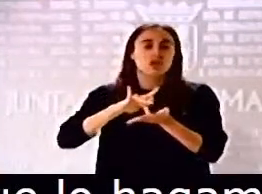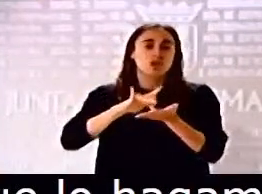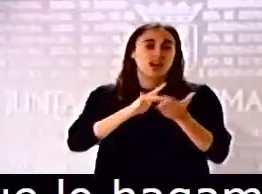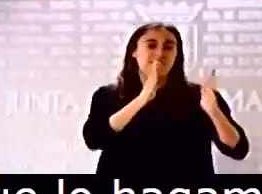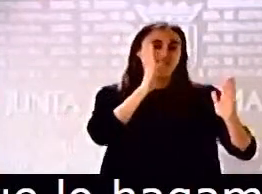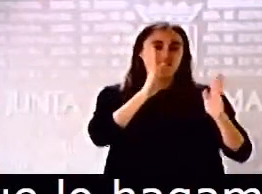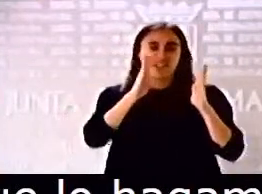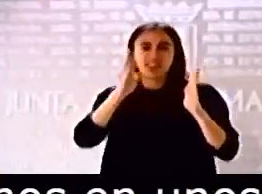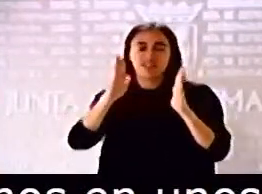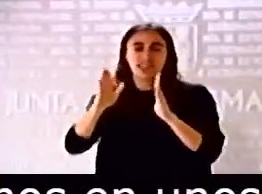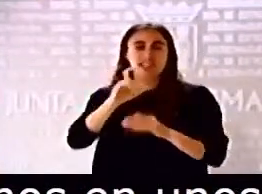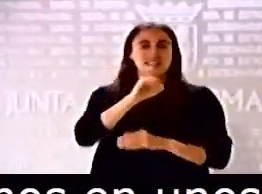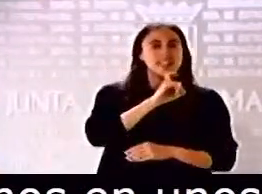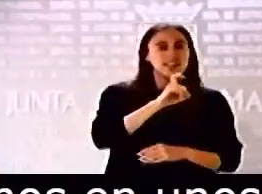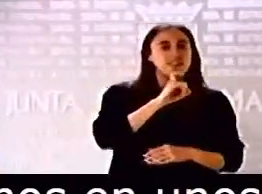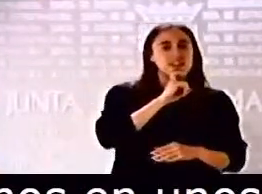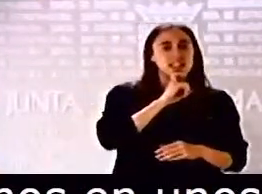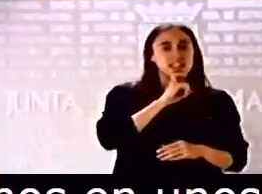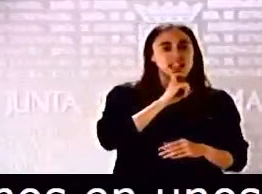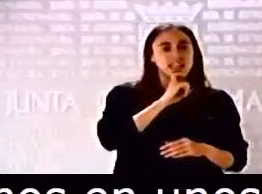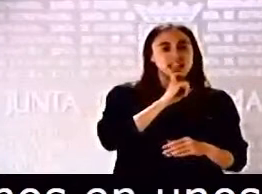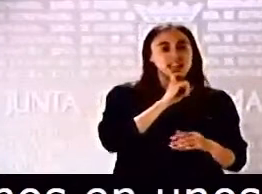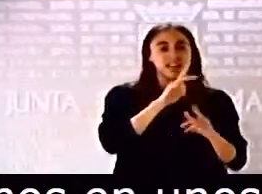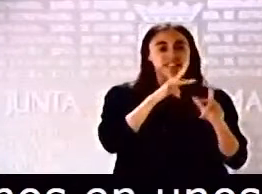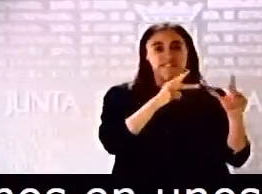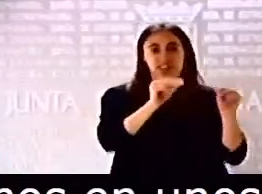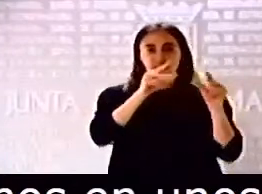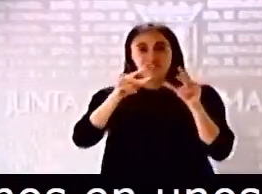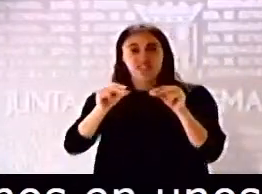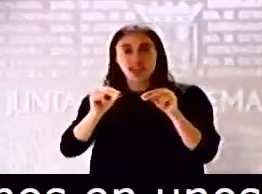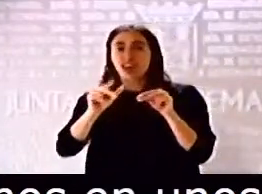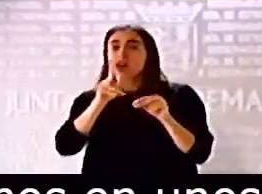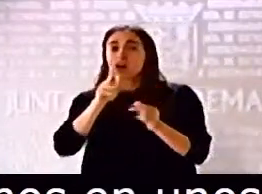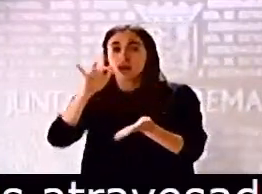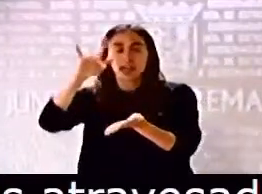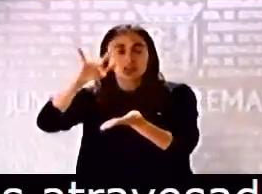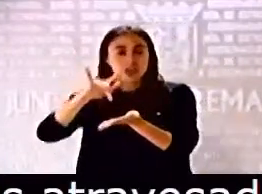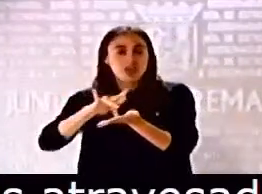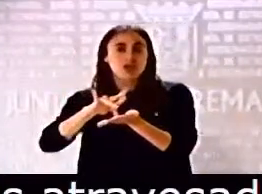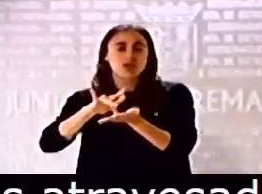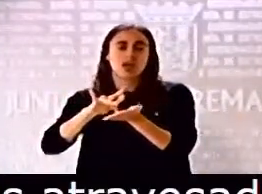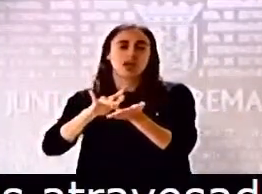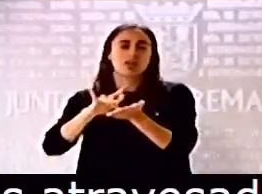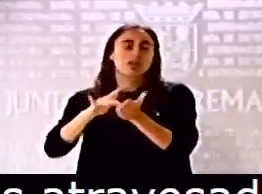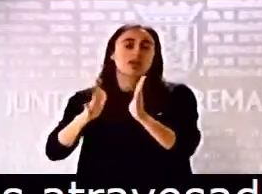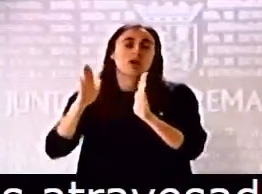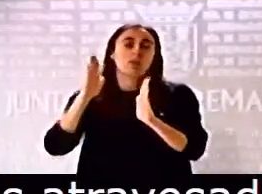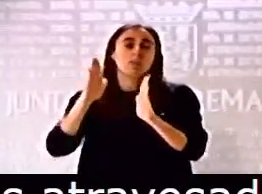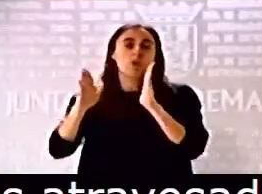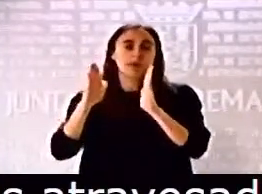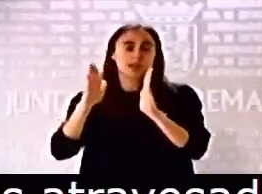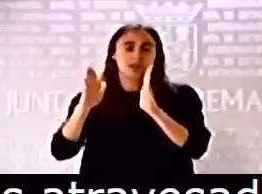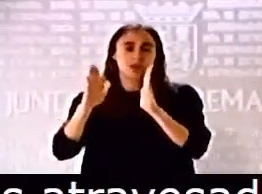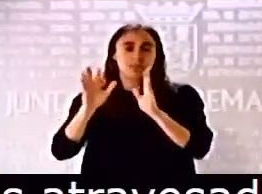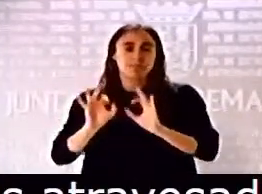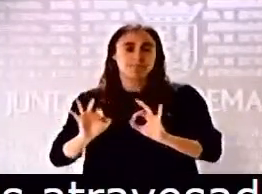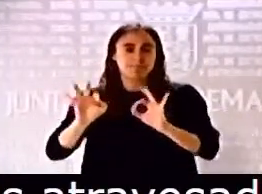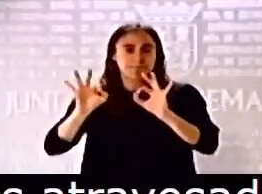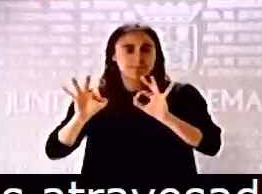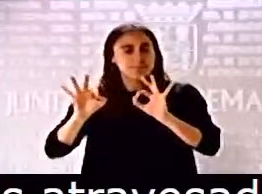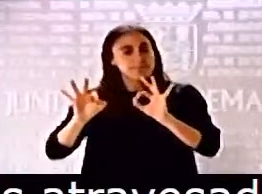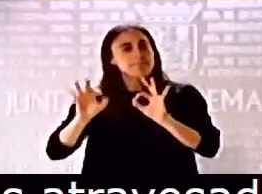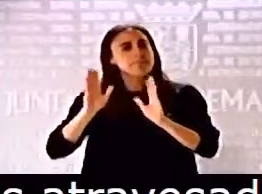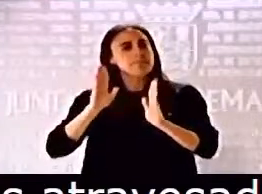fases muy complicadas de la misma, el haber llegado a esta etapa